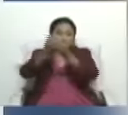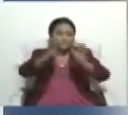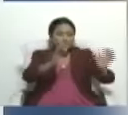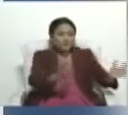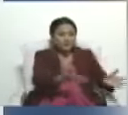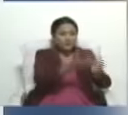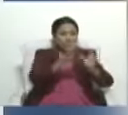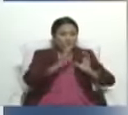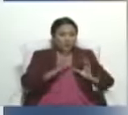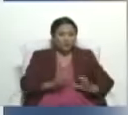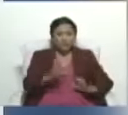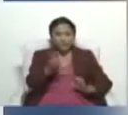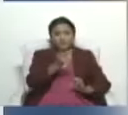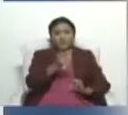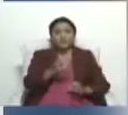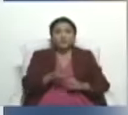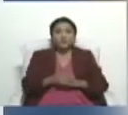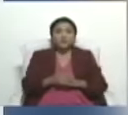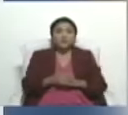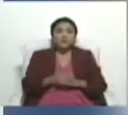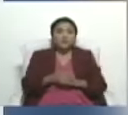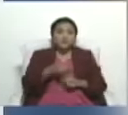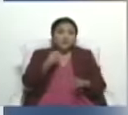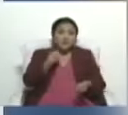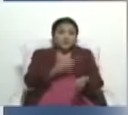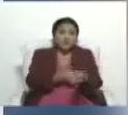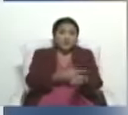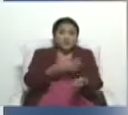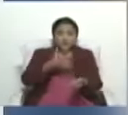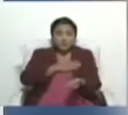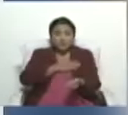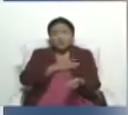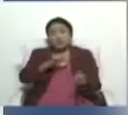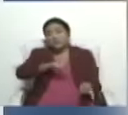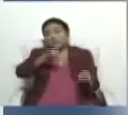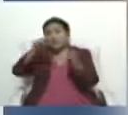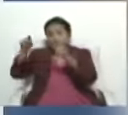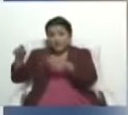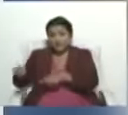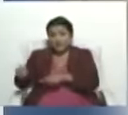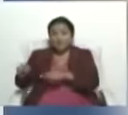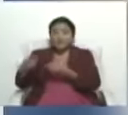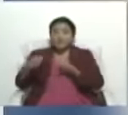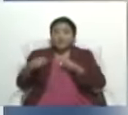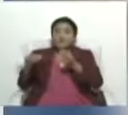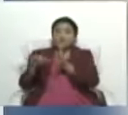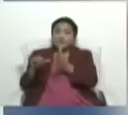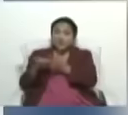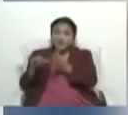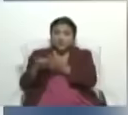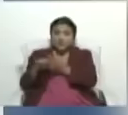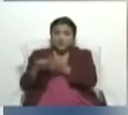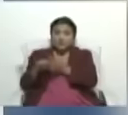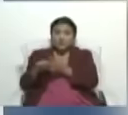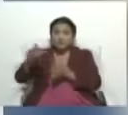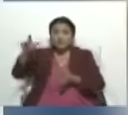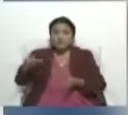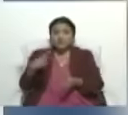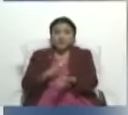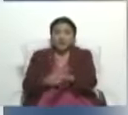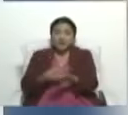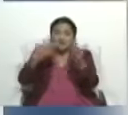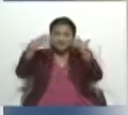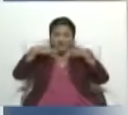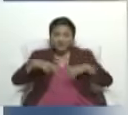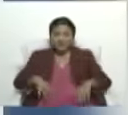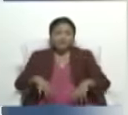y salimos, Natalia y yo, vamos nuevamente a donde el vecino y ella se baña, antes de eso